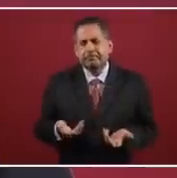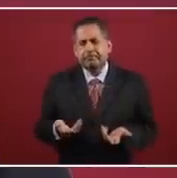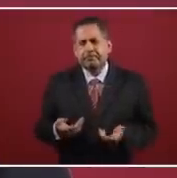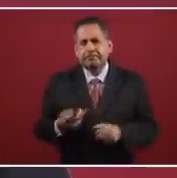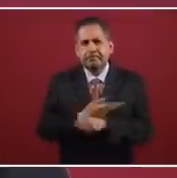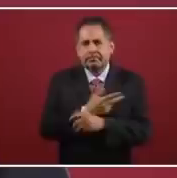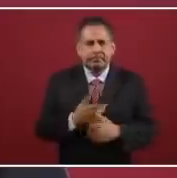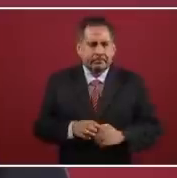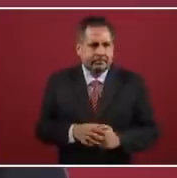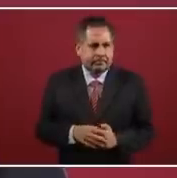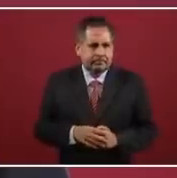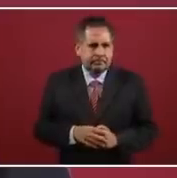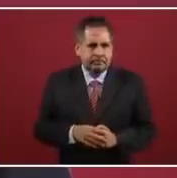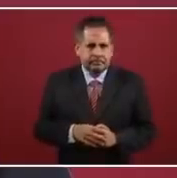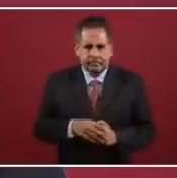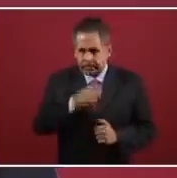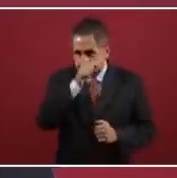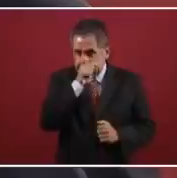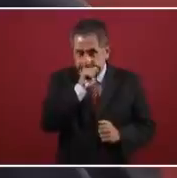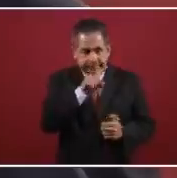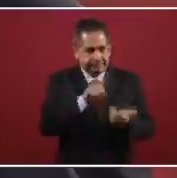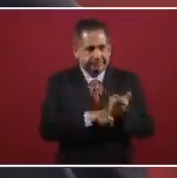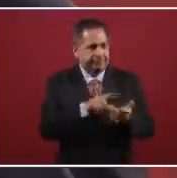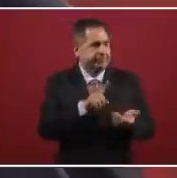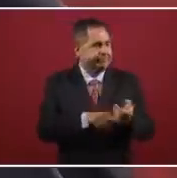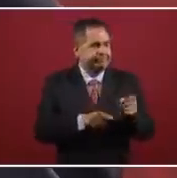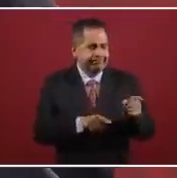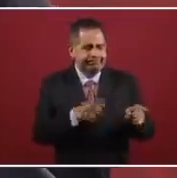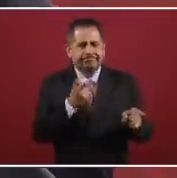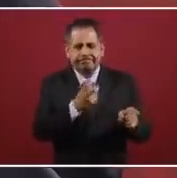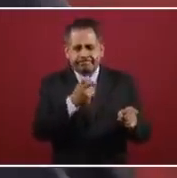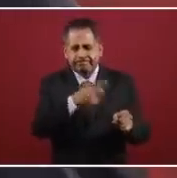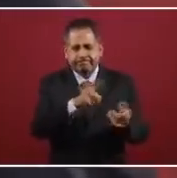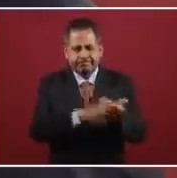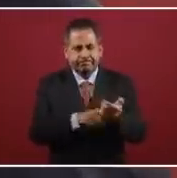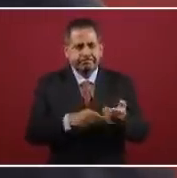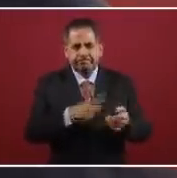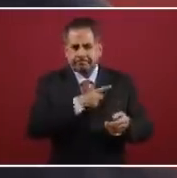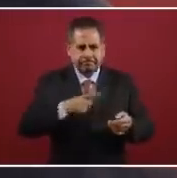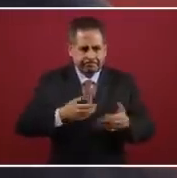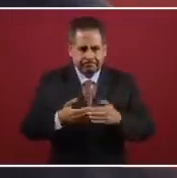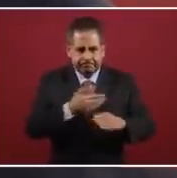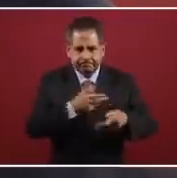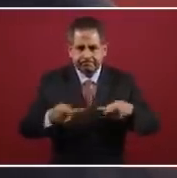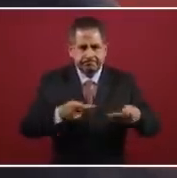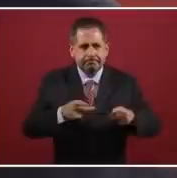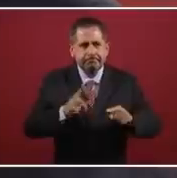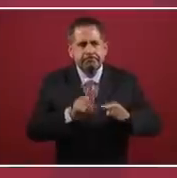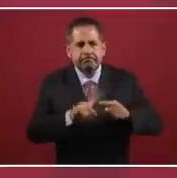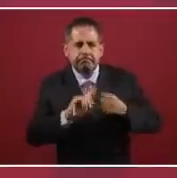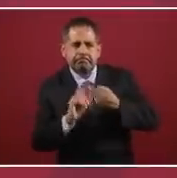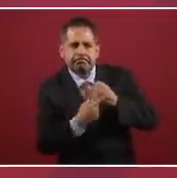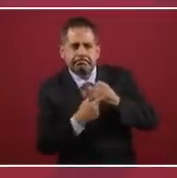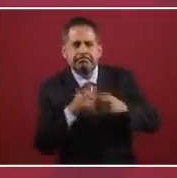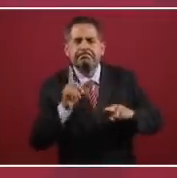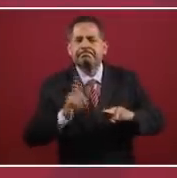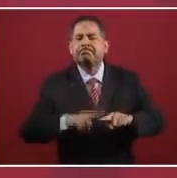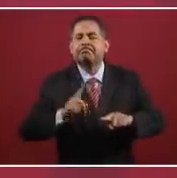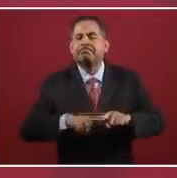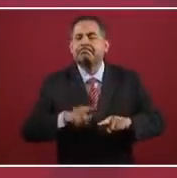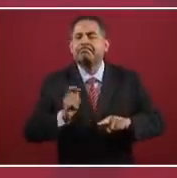Siempre cuando hay un asunto de estos, hay que preguntar. ¿de parte de quién?